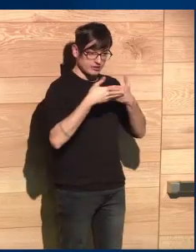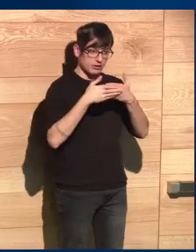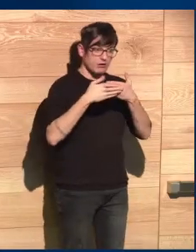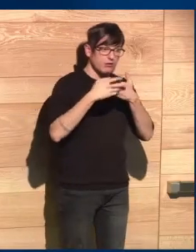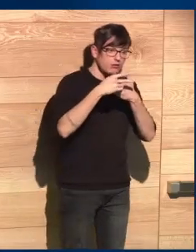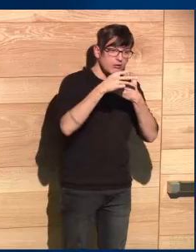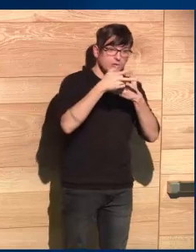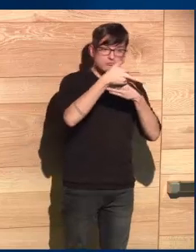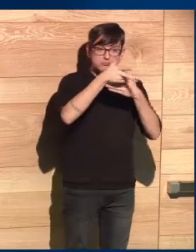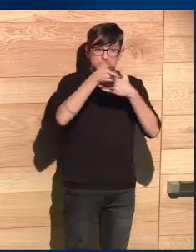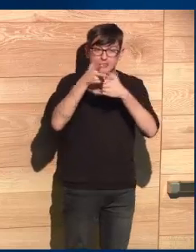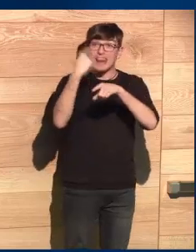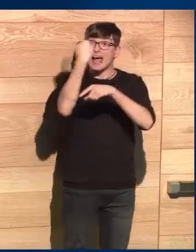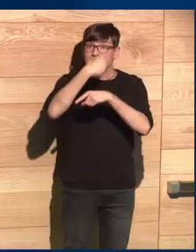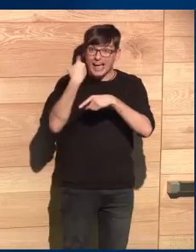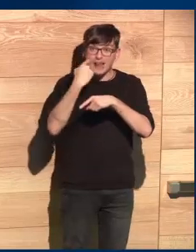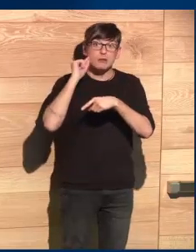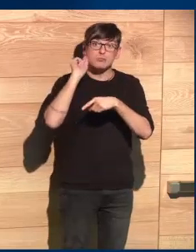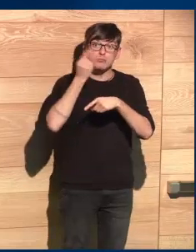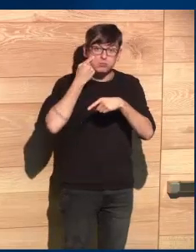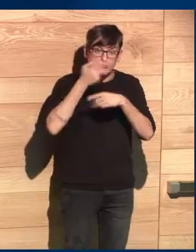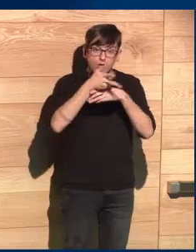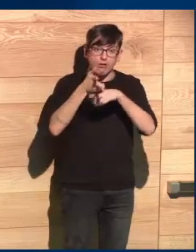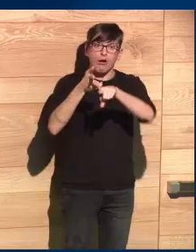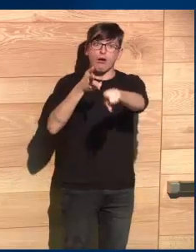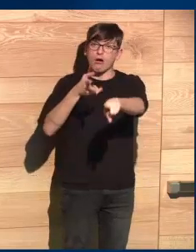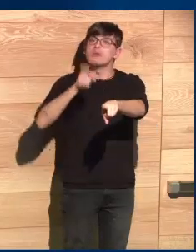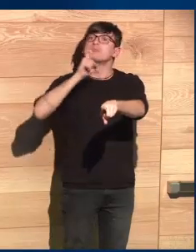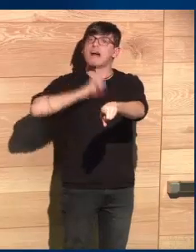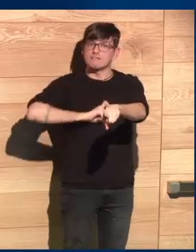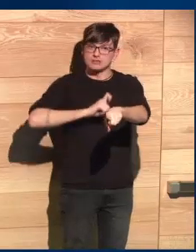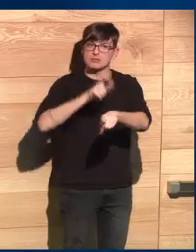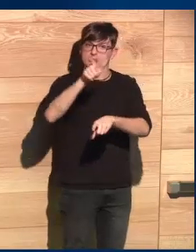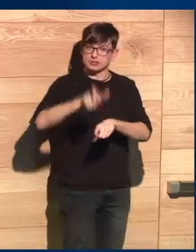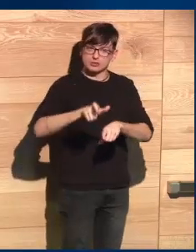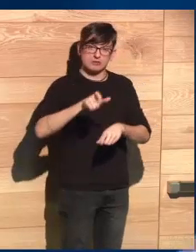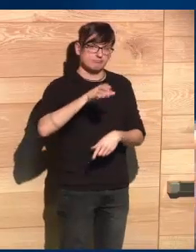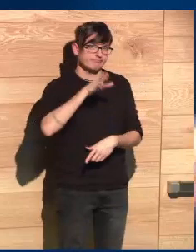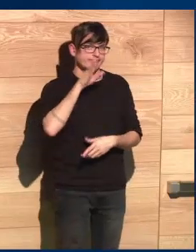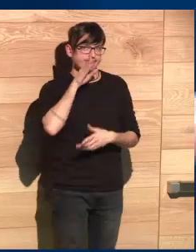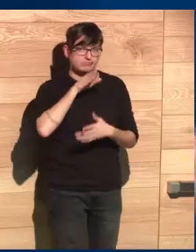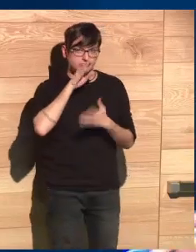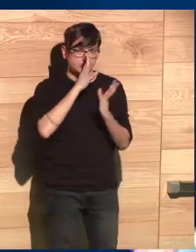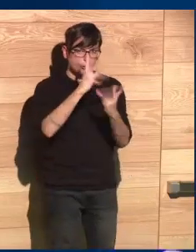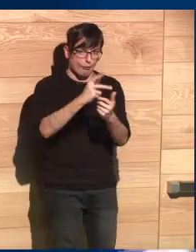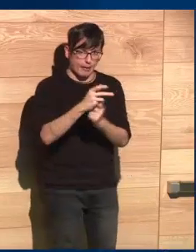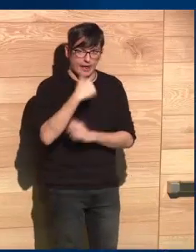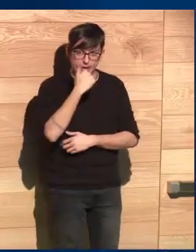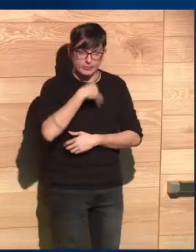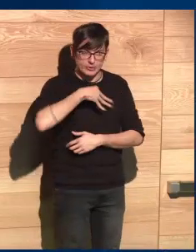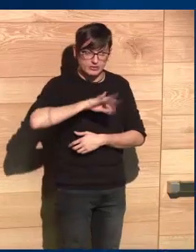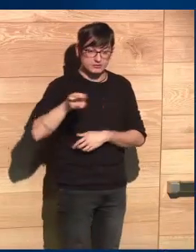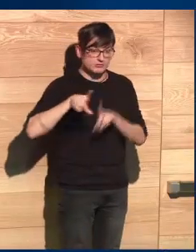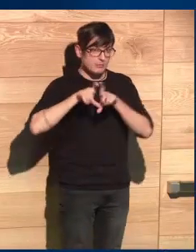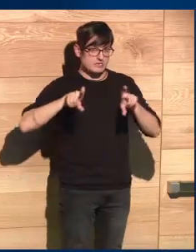barato. Y entonces tú ya estás utilizando tu puerta para entrenar el sistema de reconocimiento facial de Amazon. Y es una empresa privada.